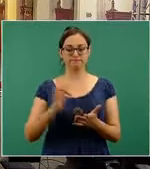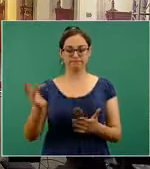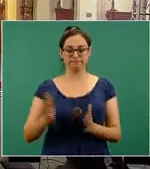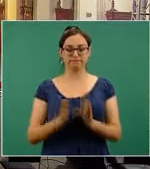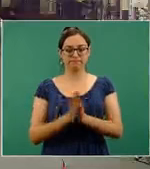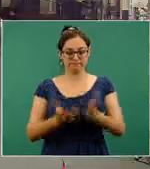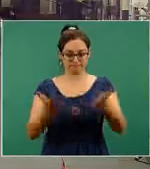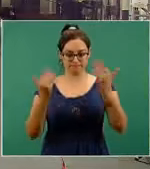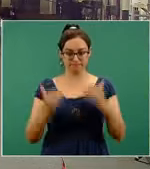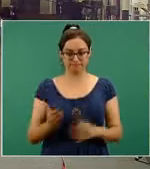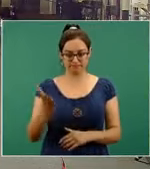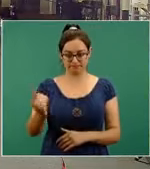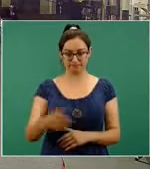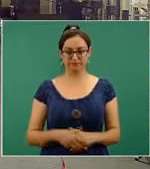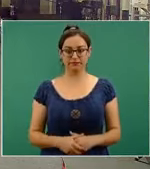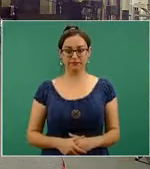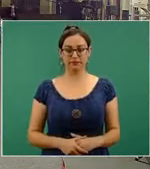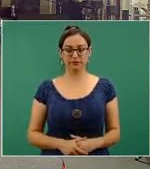favor.